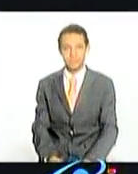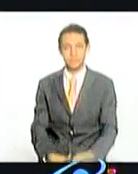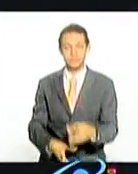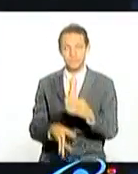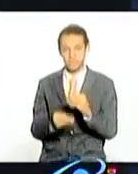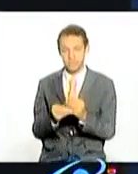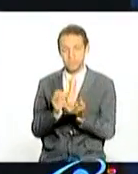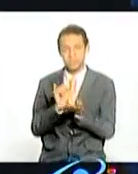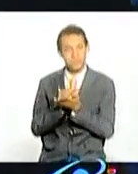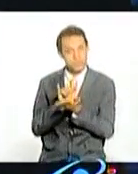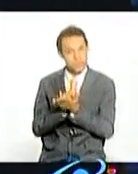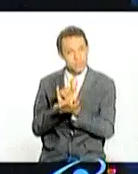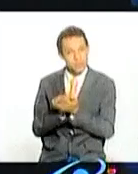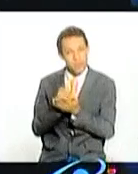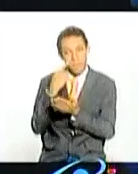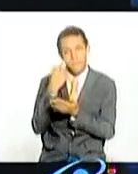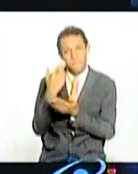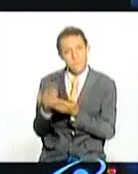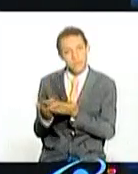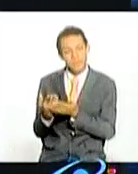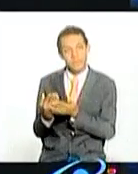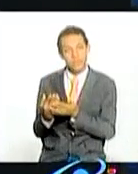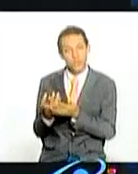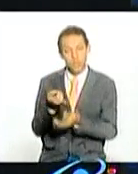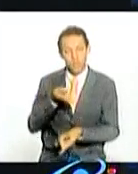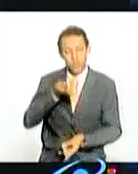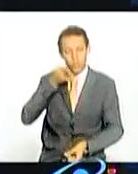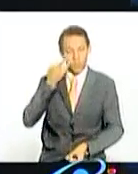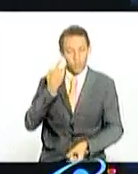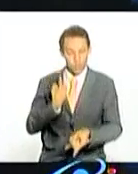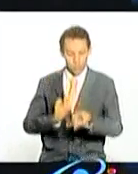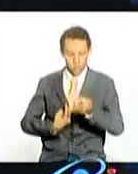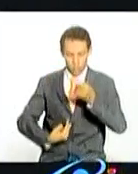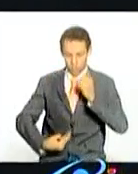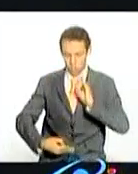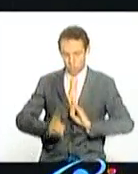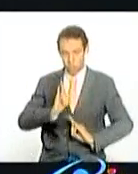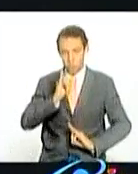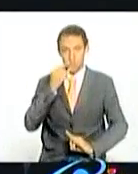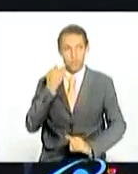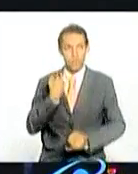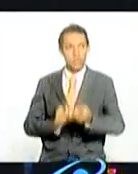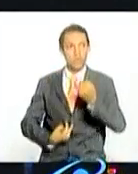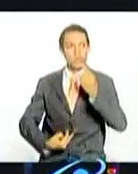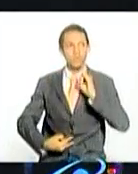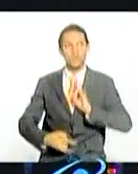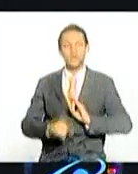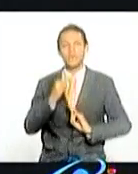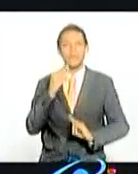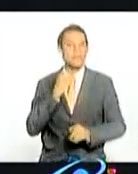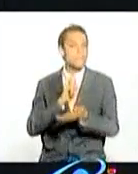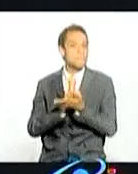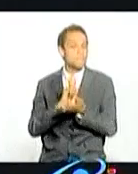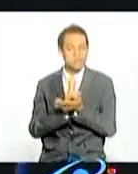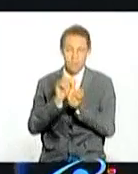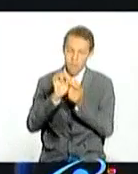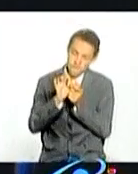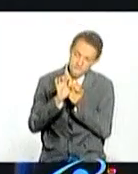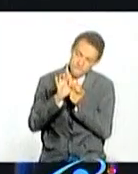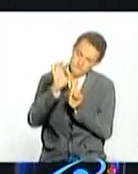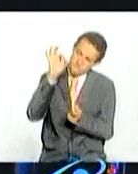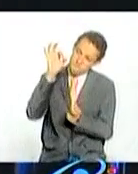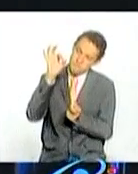está irrigando la sangre a través de la arteria y le hacemos una medición